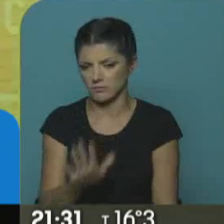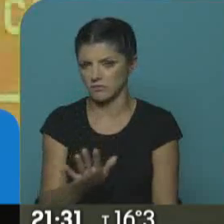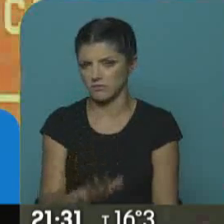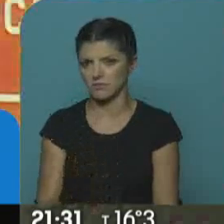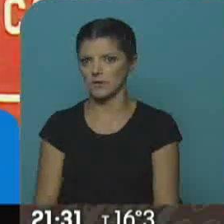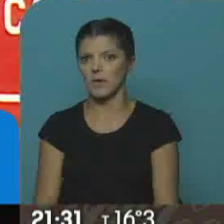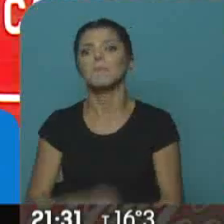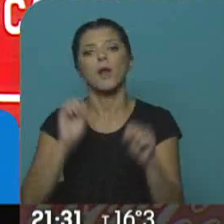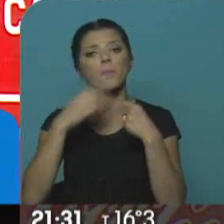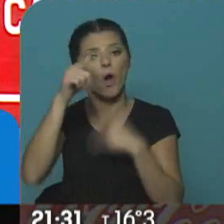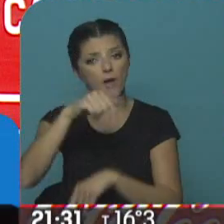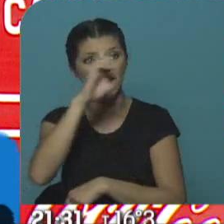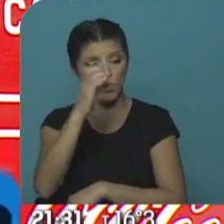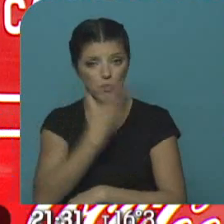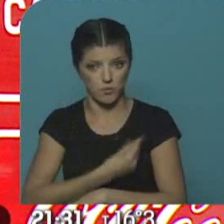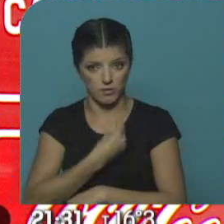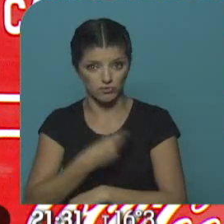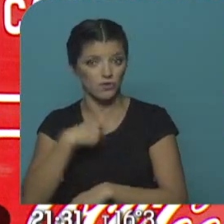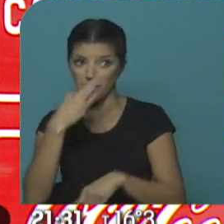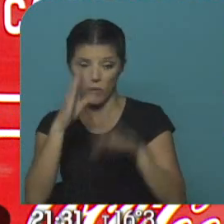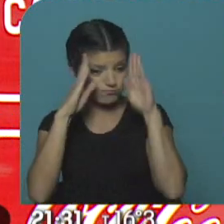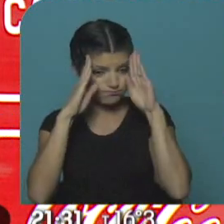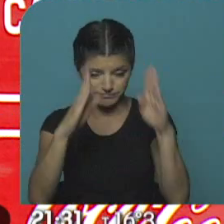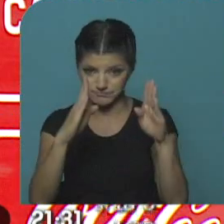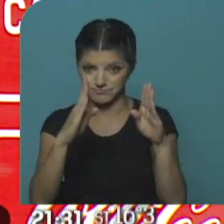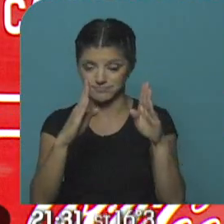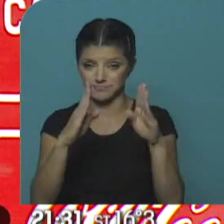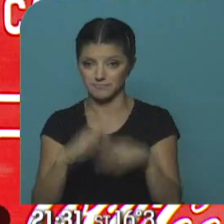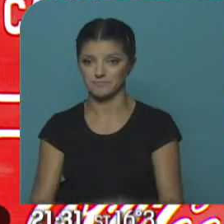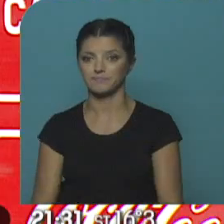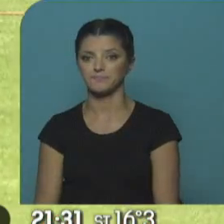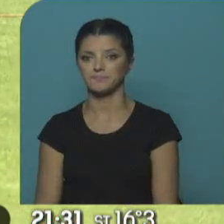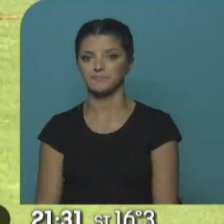para hacerlo mejor en Huracán. Me debo a eso. Es